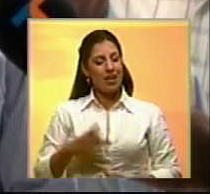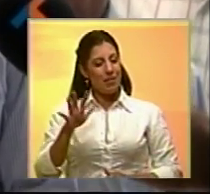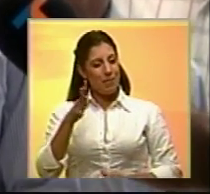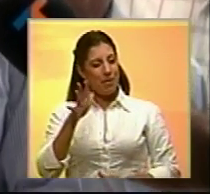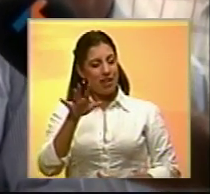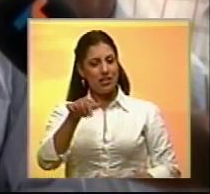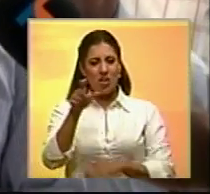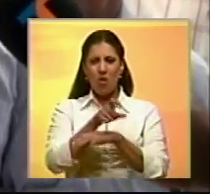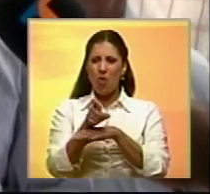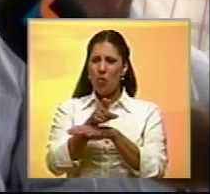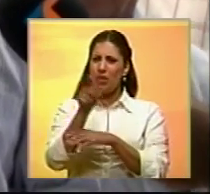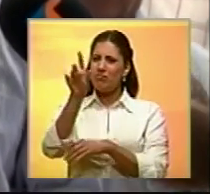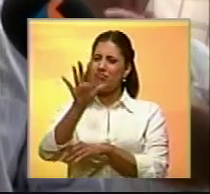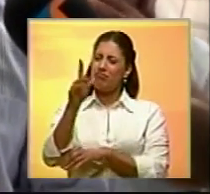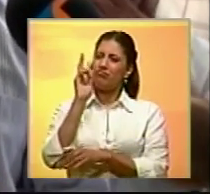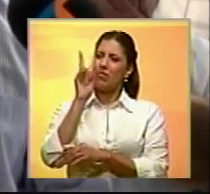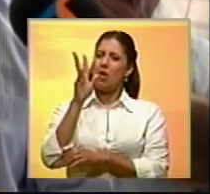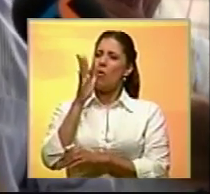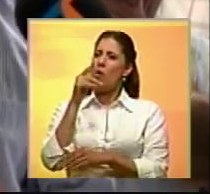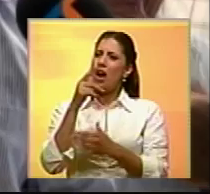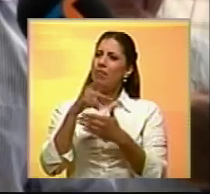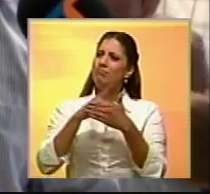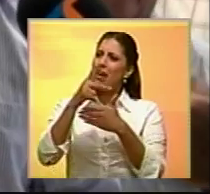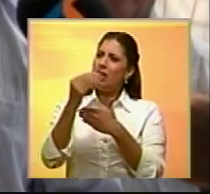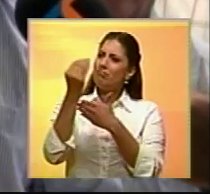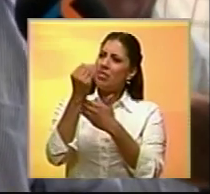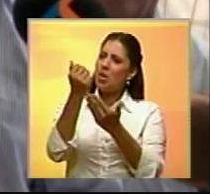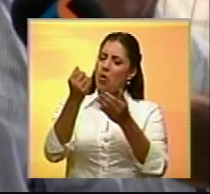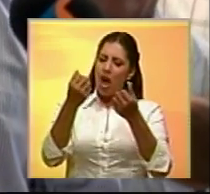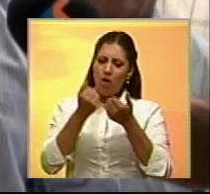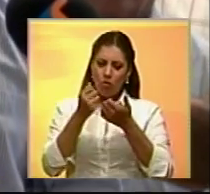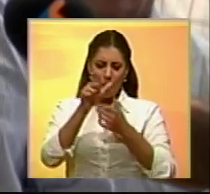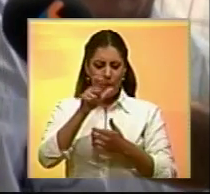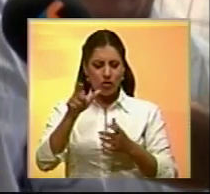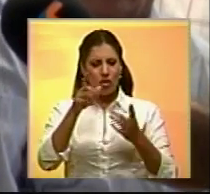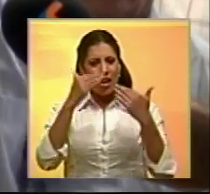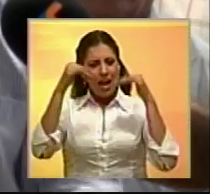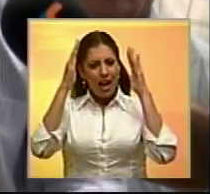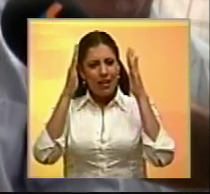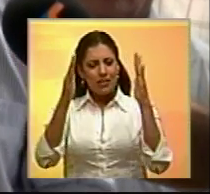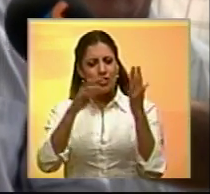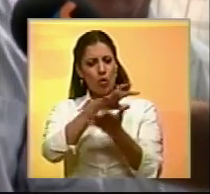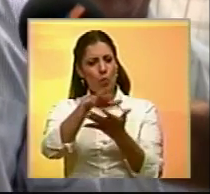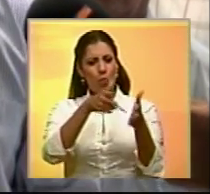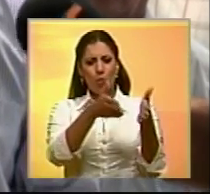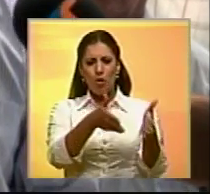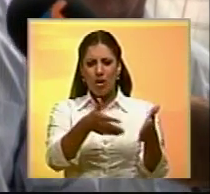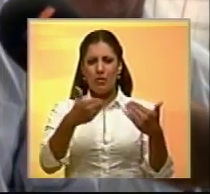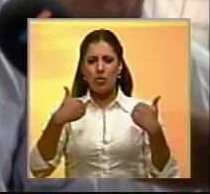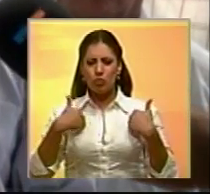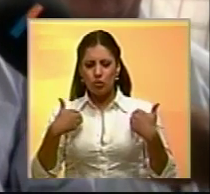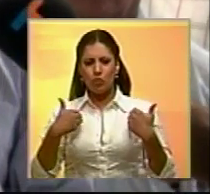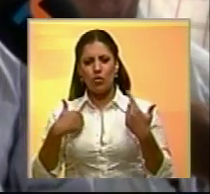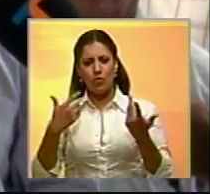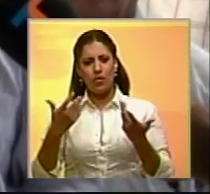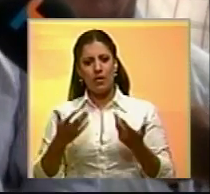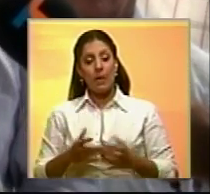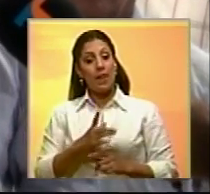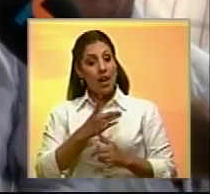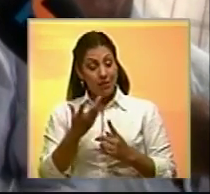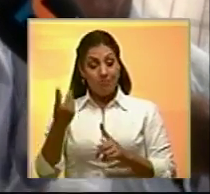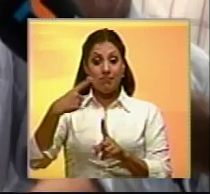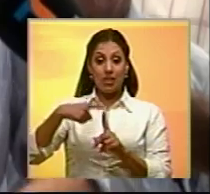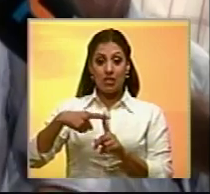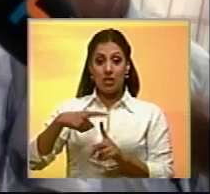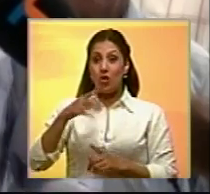Pareciera que este gobierno no tiene planes de contingencia para atender ese problema que se presentó. Es